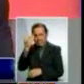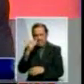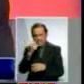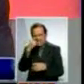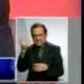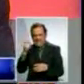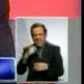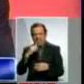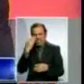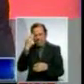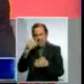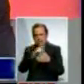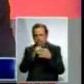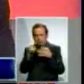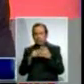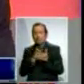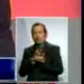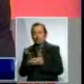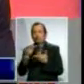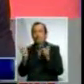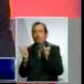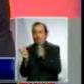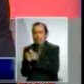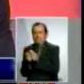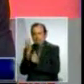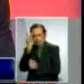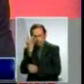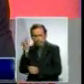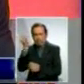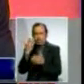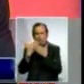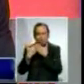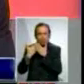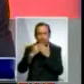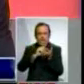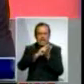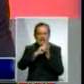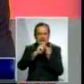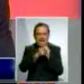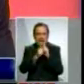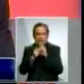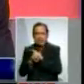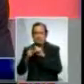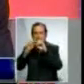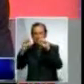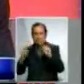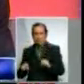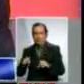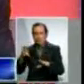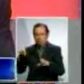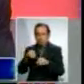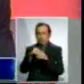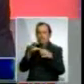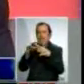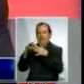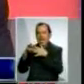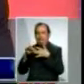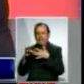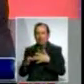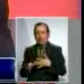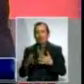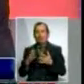primeros 100 días de gobierno se va a conformar una comisión de expertos que va a estudiar los cambios necesarios al sistema pánico por elementos de mayor